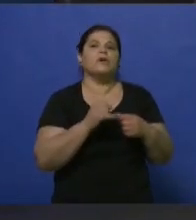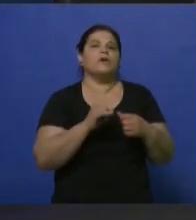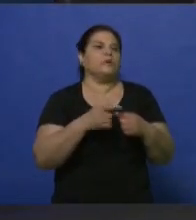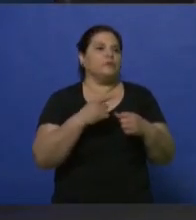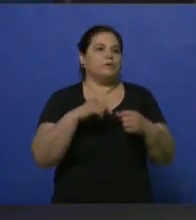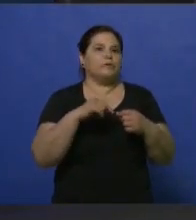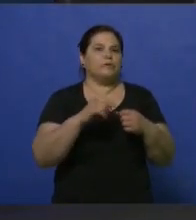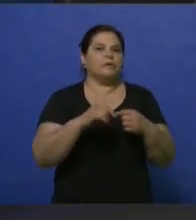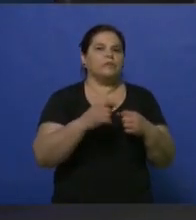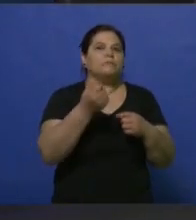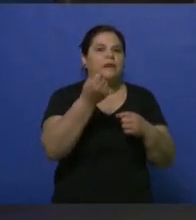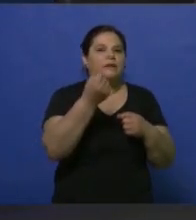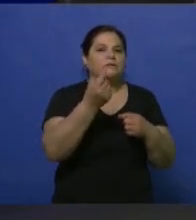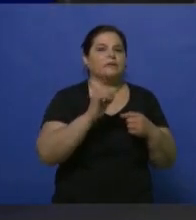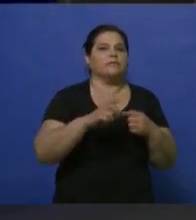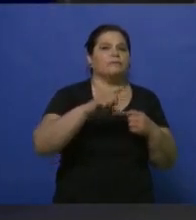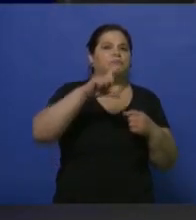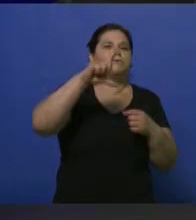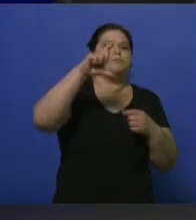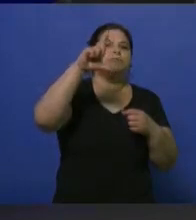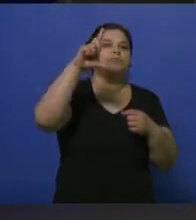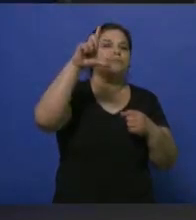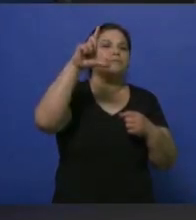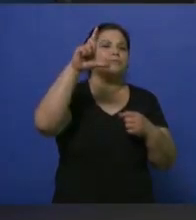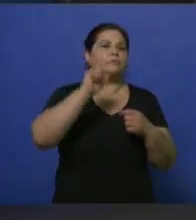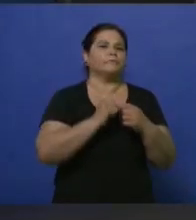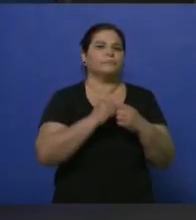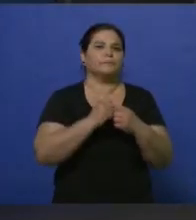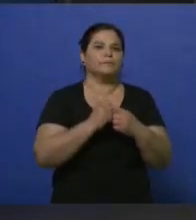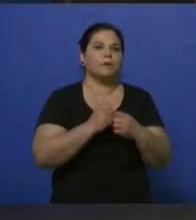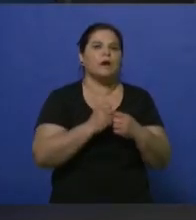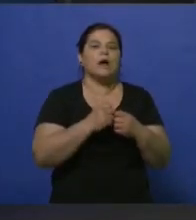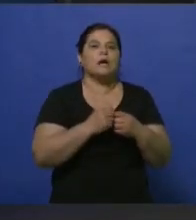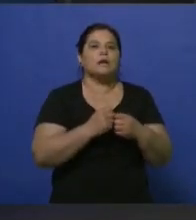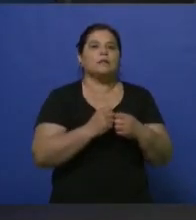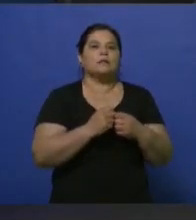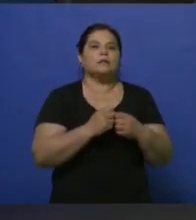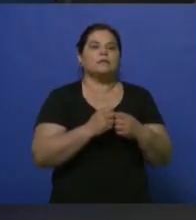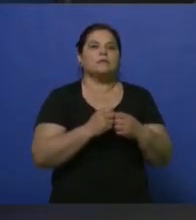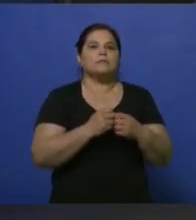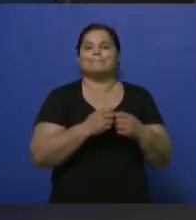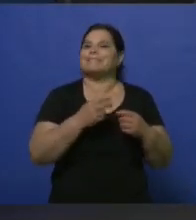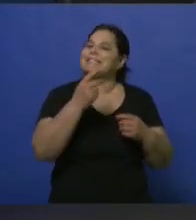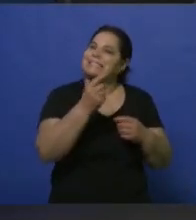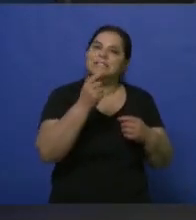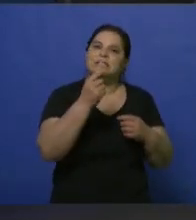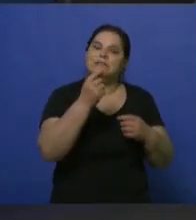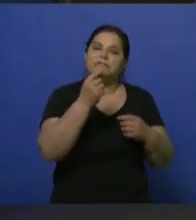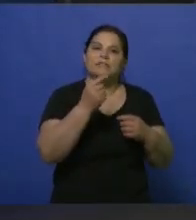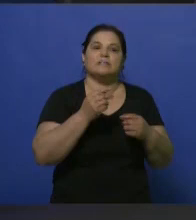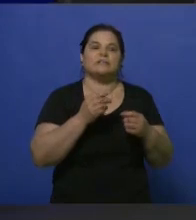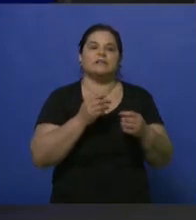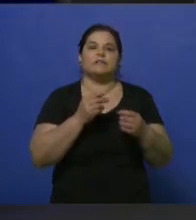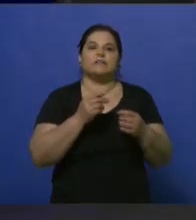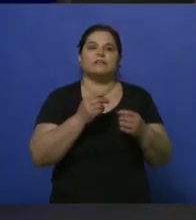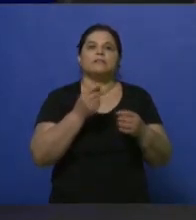su rentabilidad en esa proporción. Uh-huh. En el camino van quedando todos los otros márgenes de rentabilidad. Aunque difícilmente podemos encontrar en ese camino